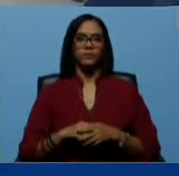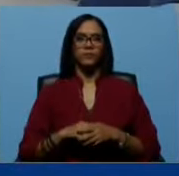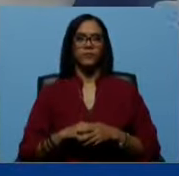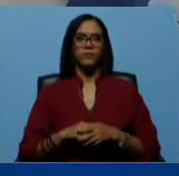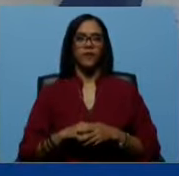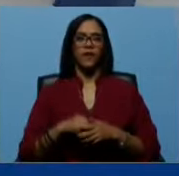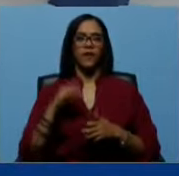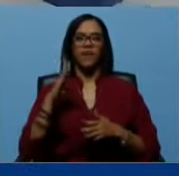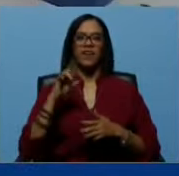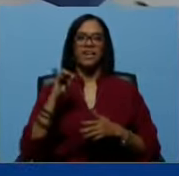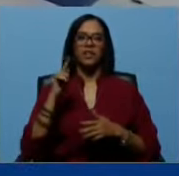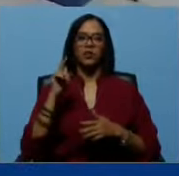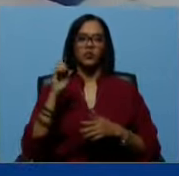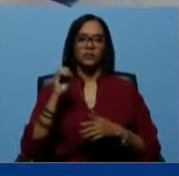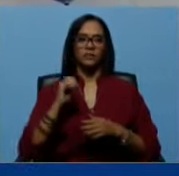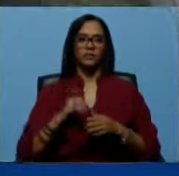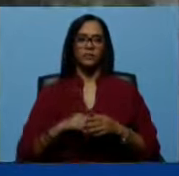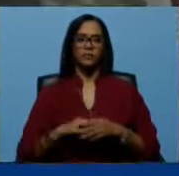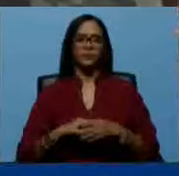Brito Briceño.